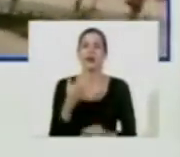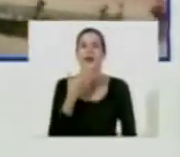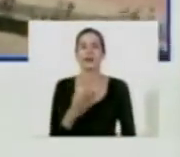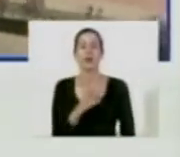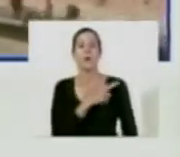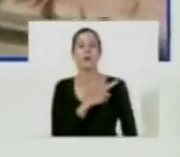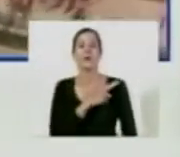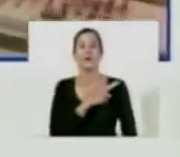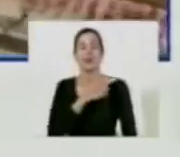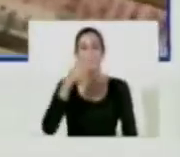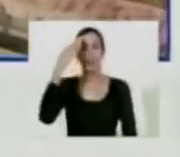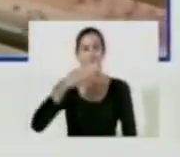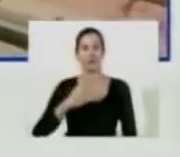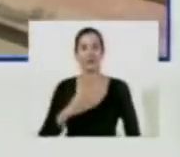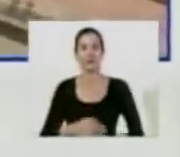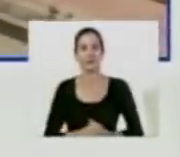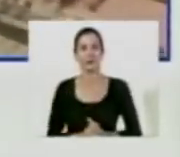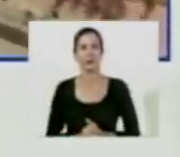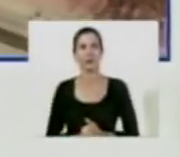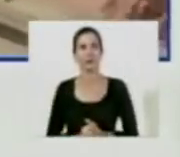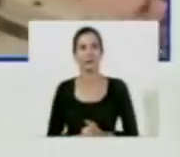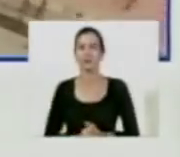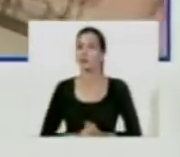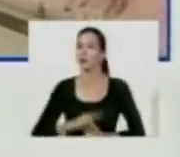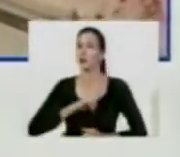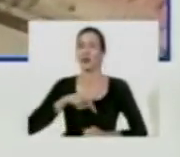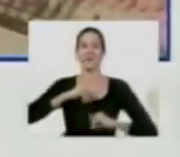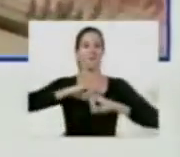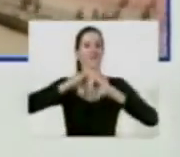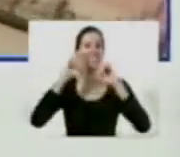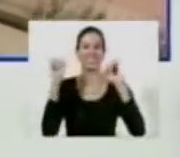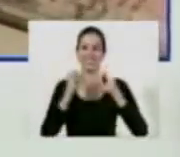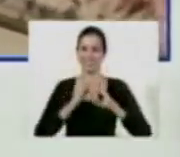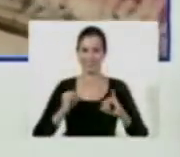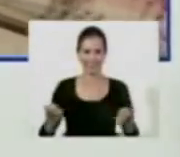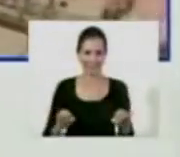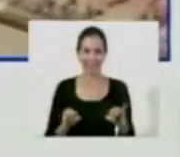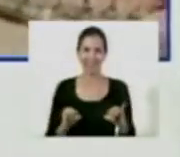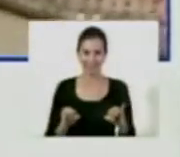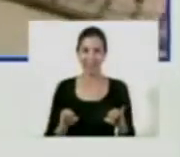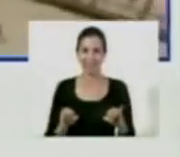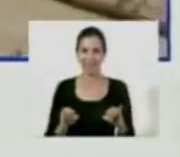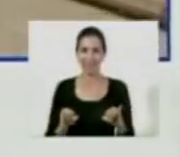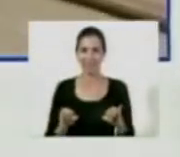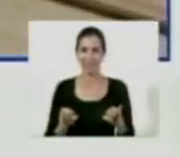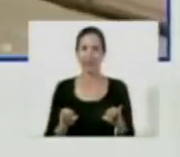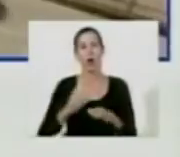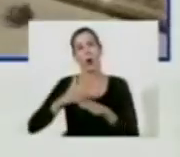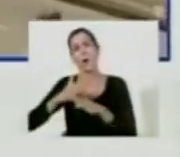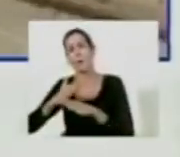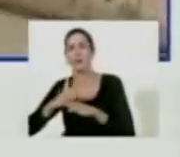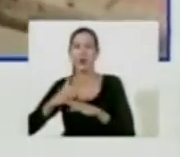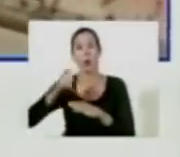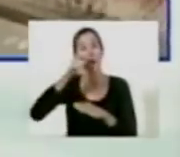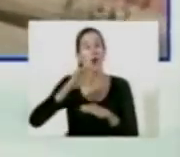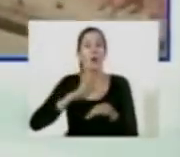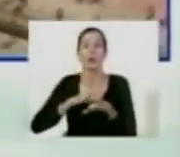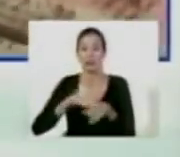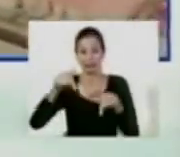estamos realmente felices, ¿no?, de compartir con nuestro pueblo una tarea que es